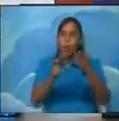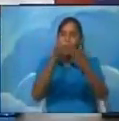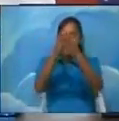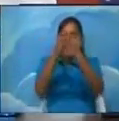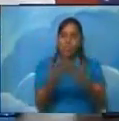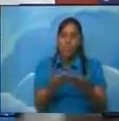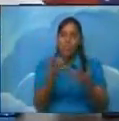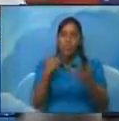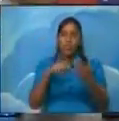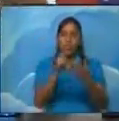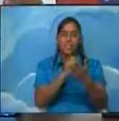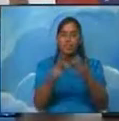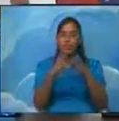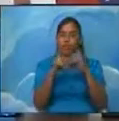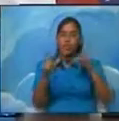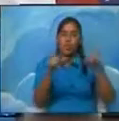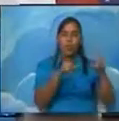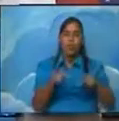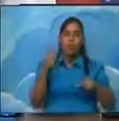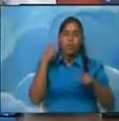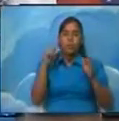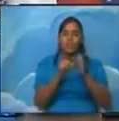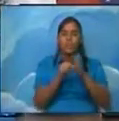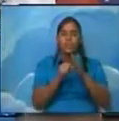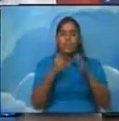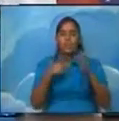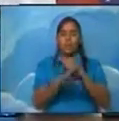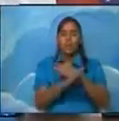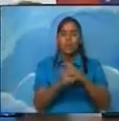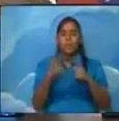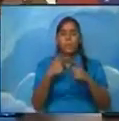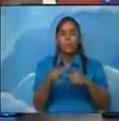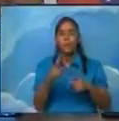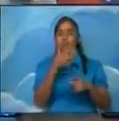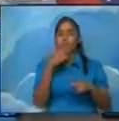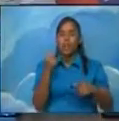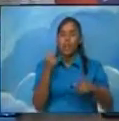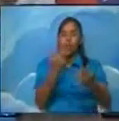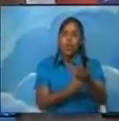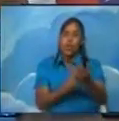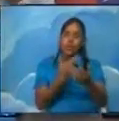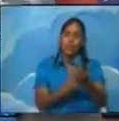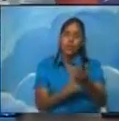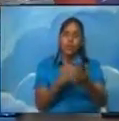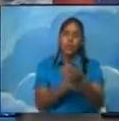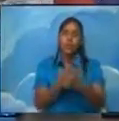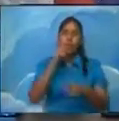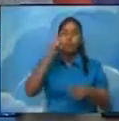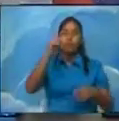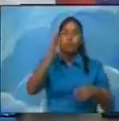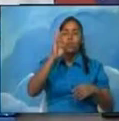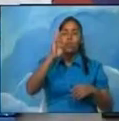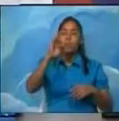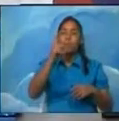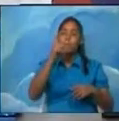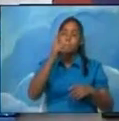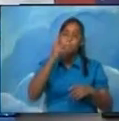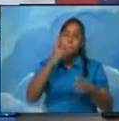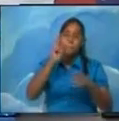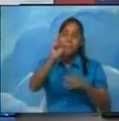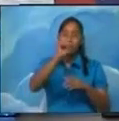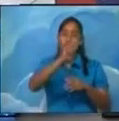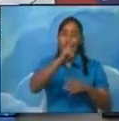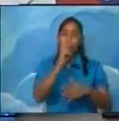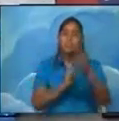lo voy a escribir por donde quiera que vaya, se lo voy a recomendar a los hermanos. Proverbios 22, versículo